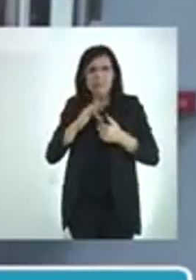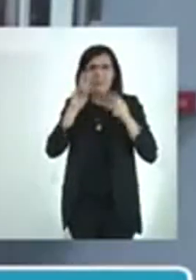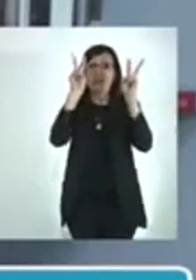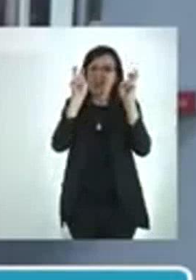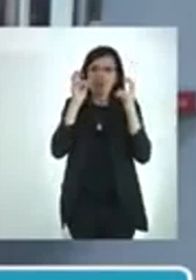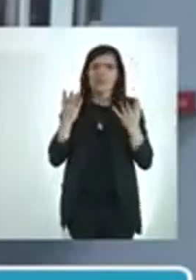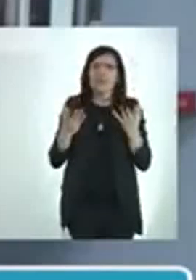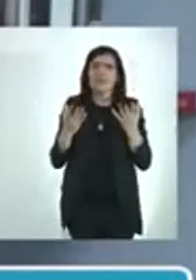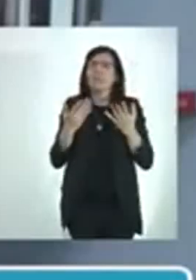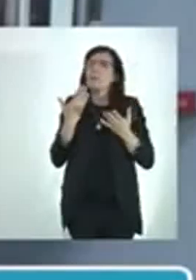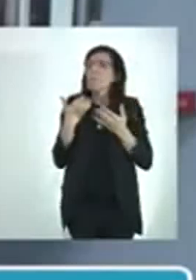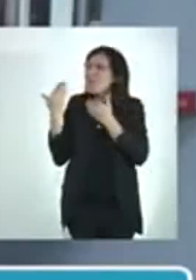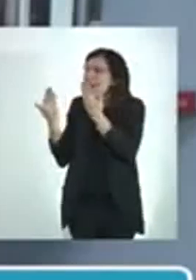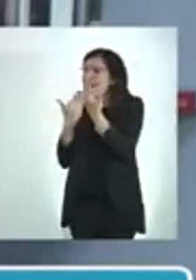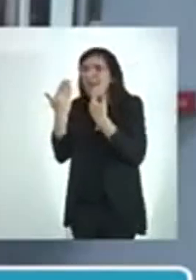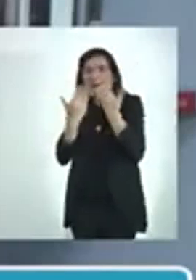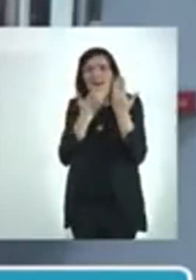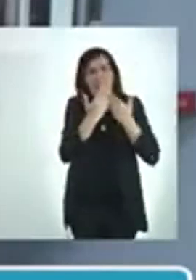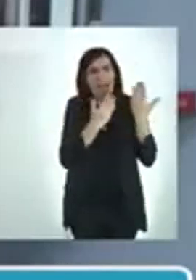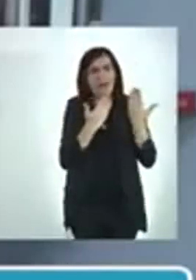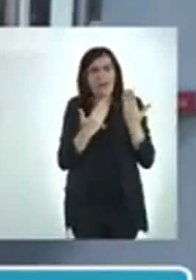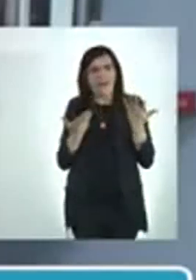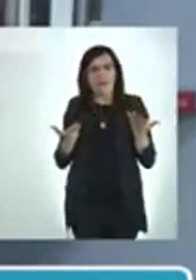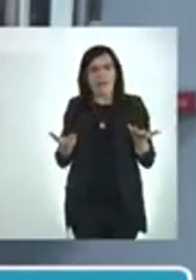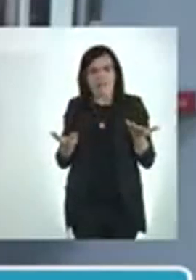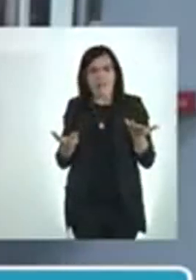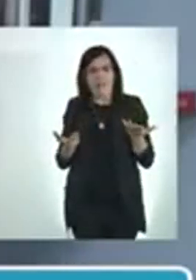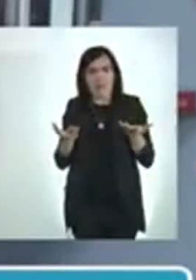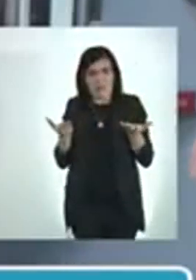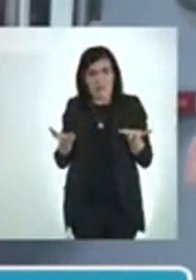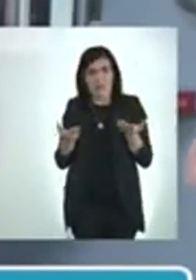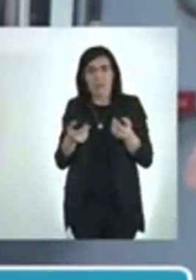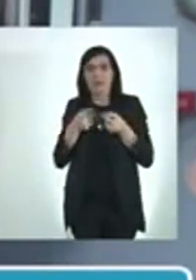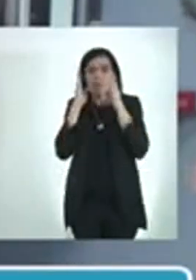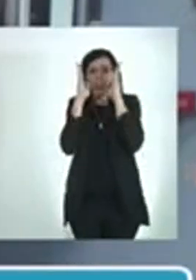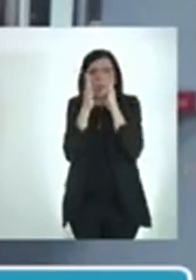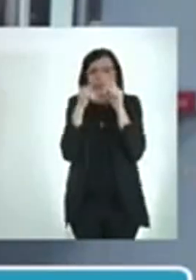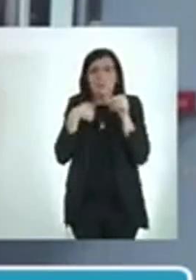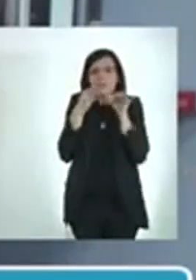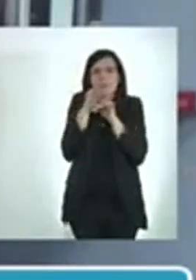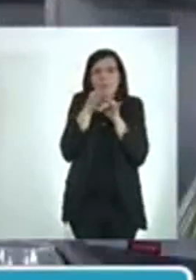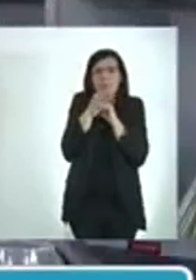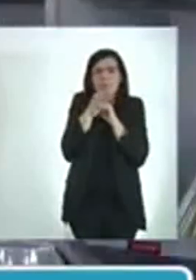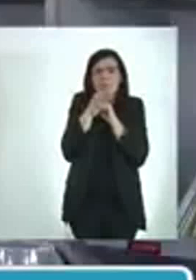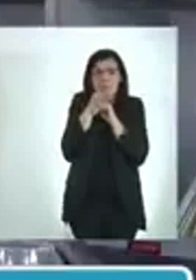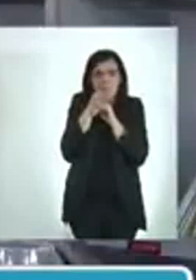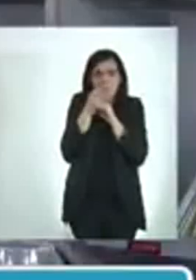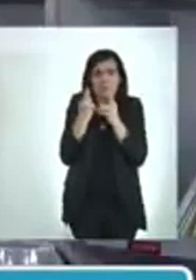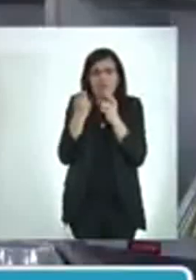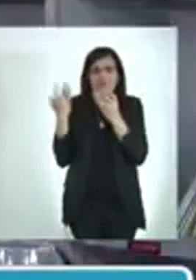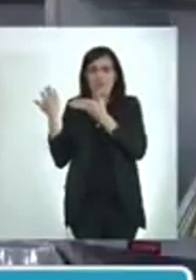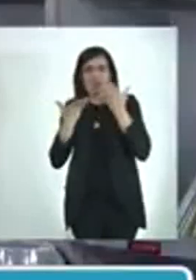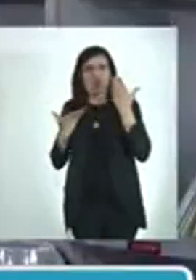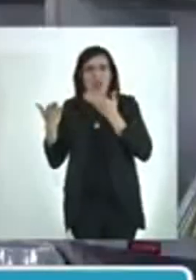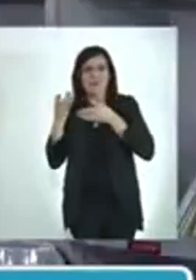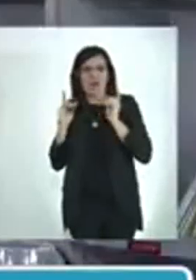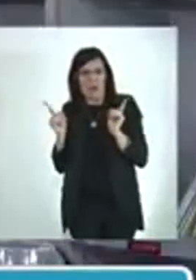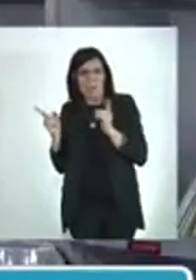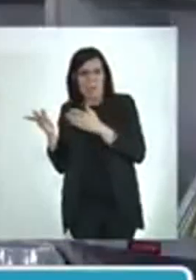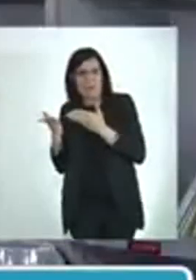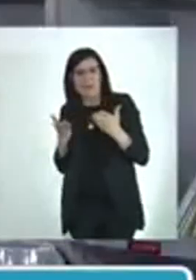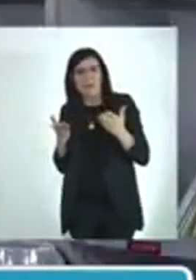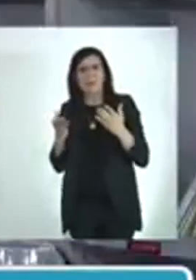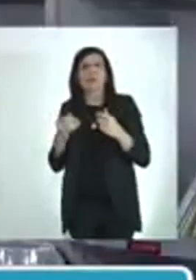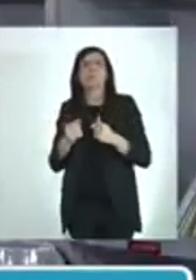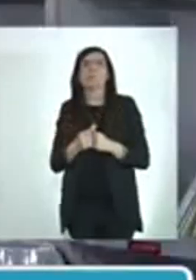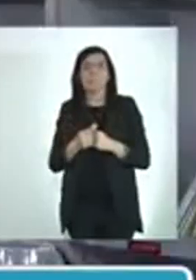serio y no como cada uno va y da su materia y no dialoga con el resto. Claro, ¿no? Como para ir finalizando, quisiera saber cuál